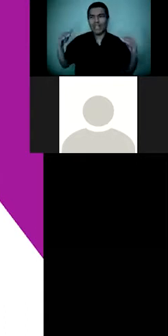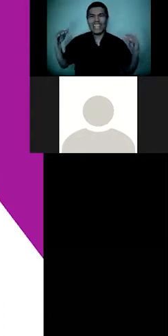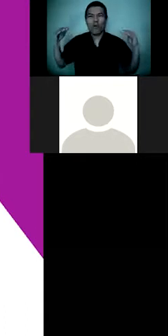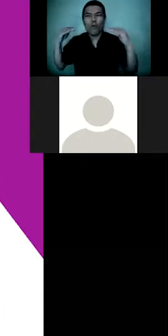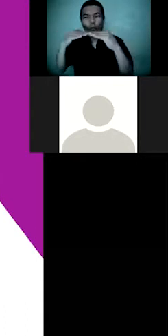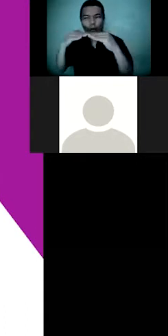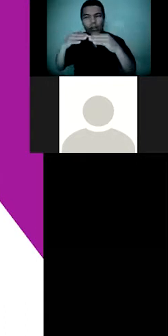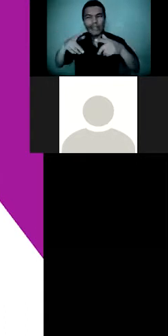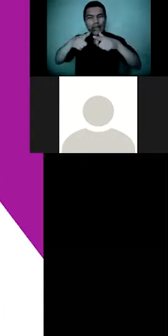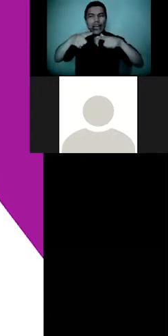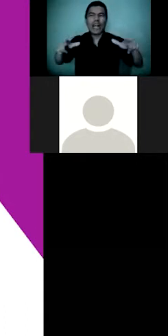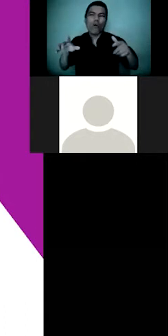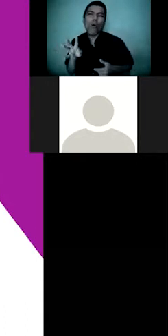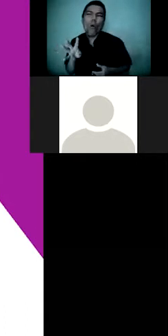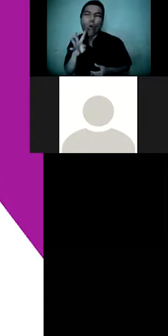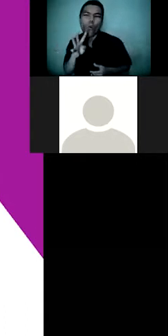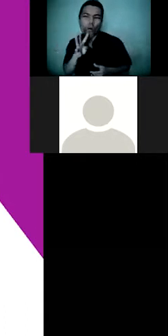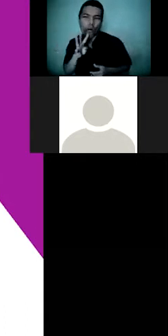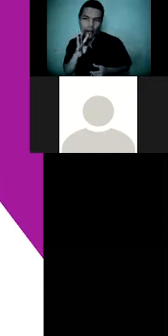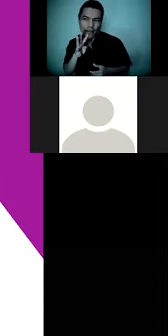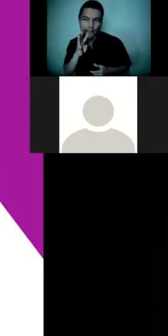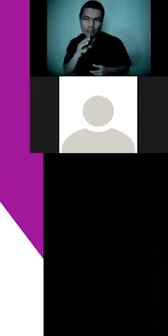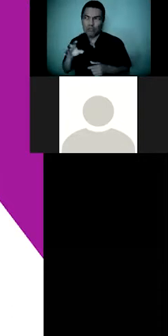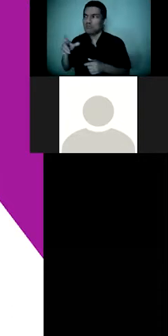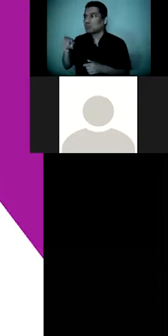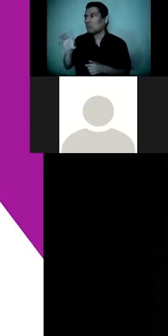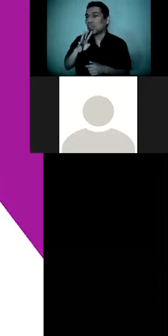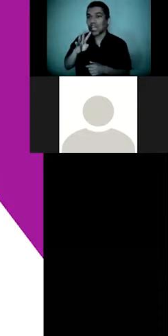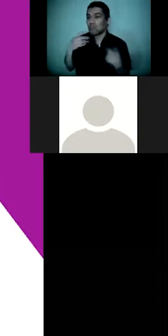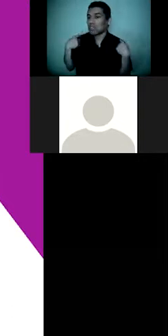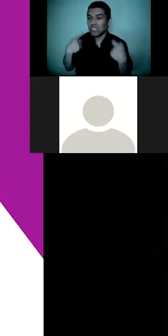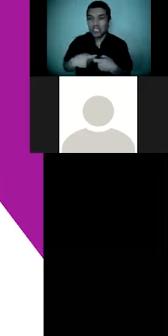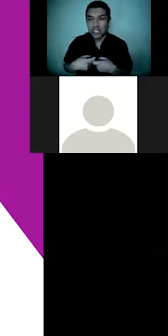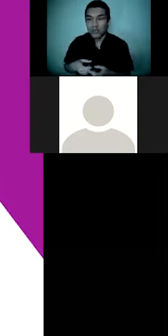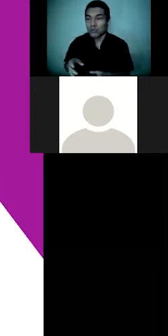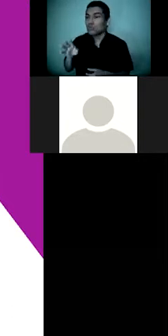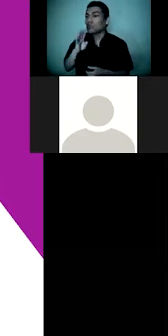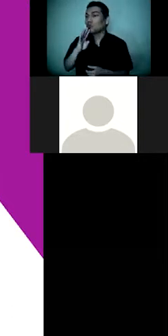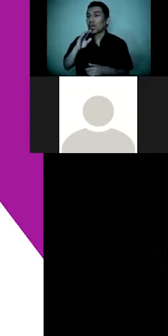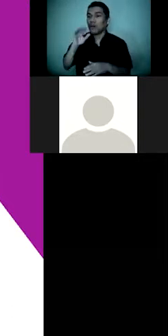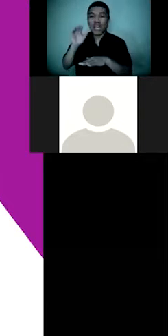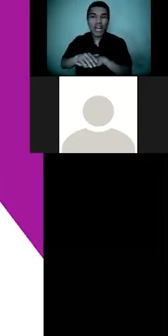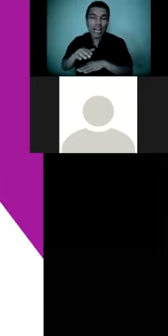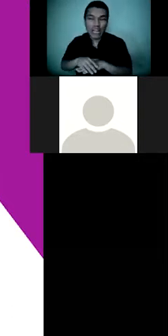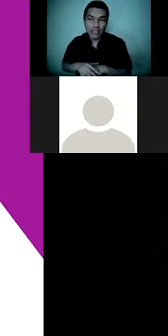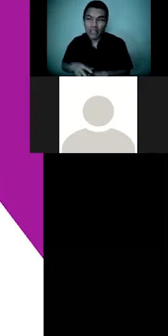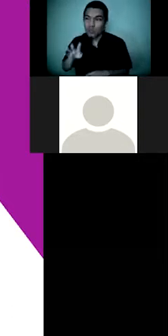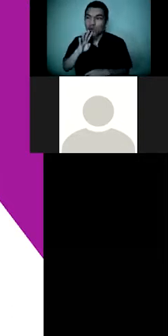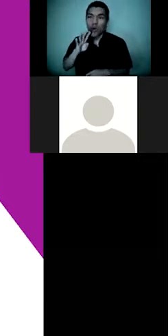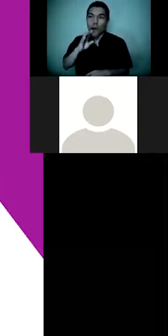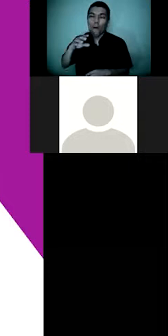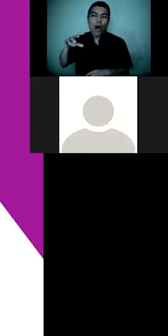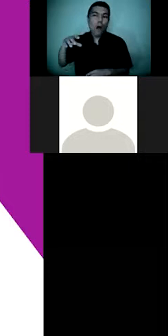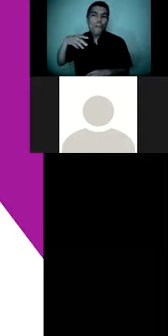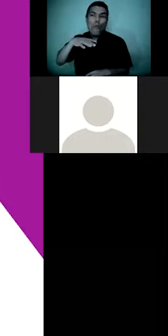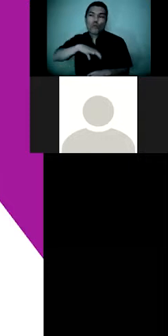Las señas te dan... La lengua de señas es equitativa a cualquier lengua oral, como